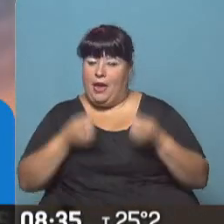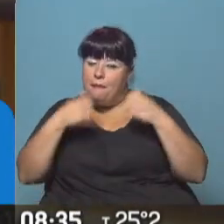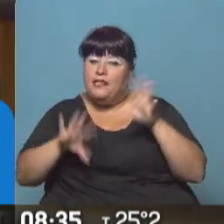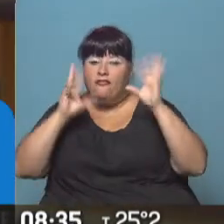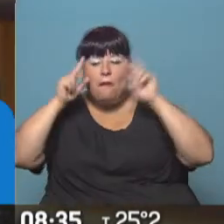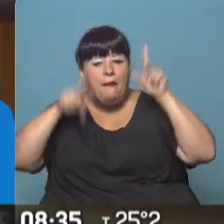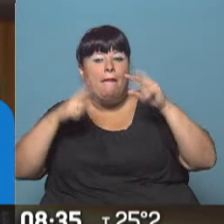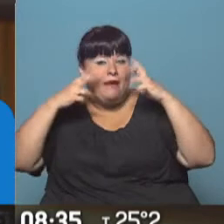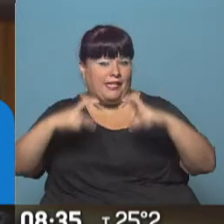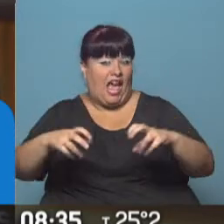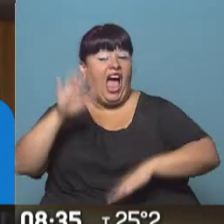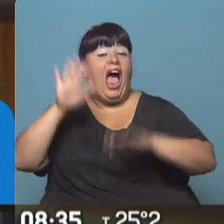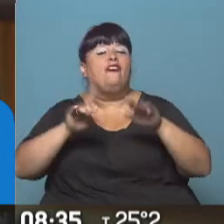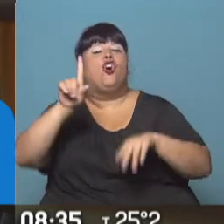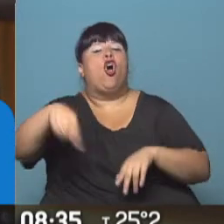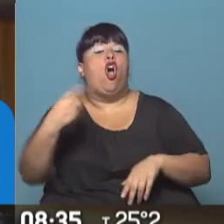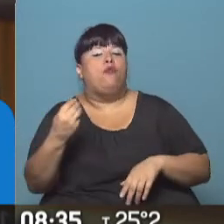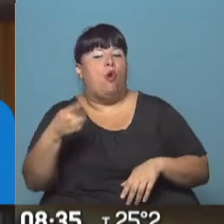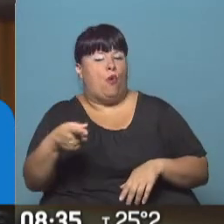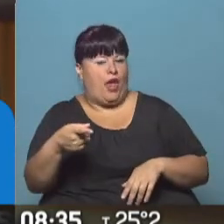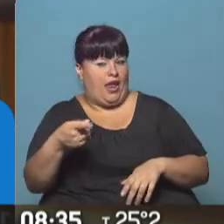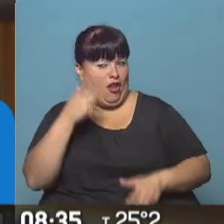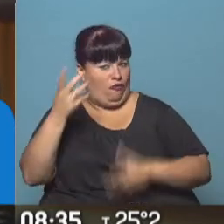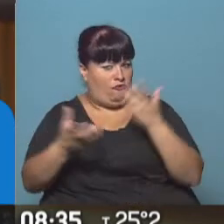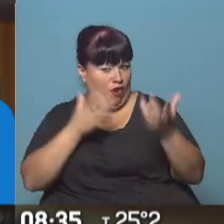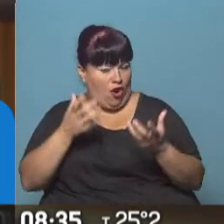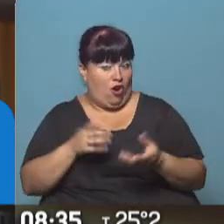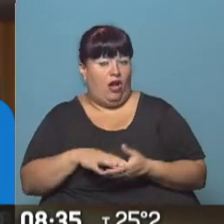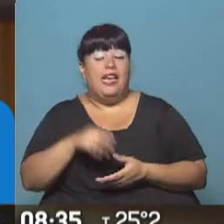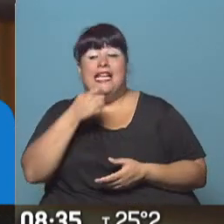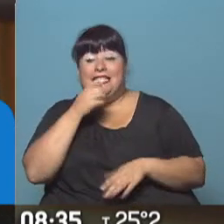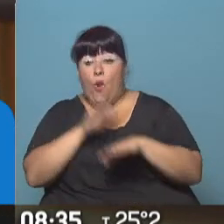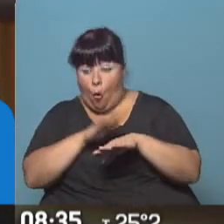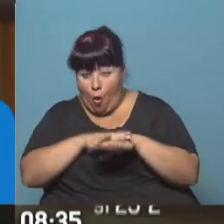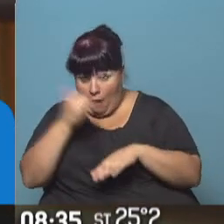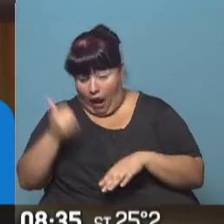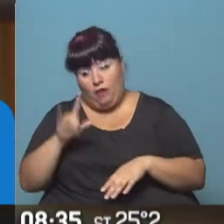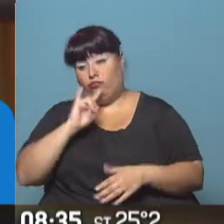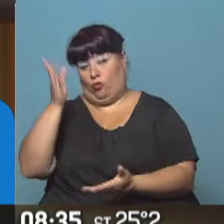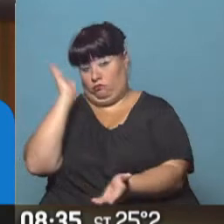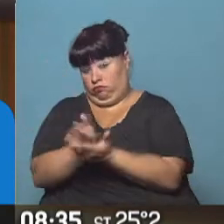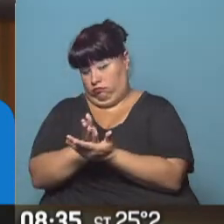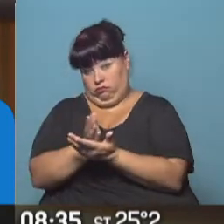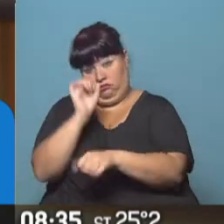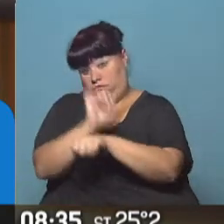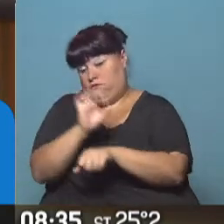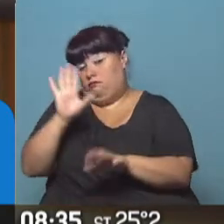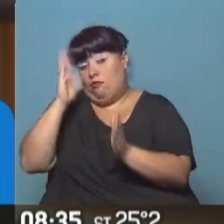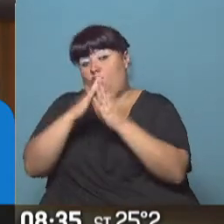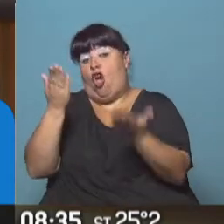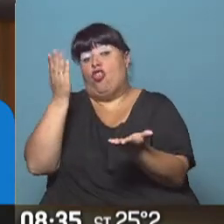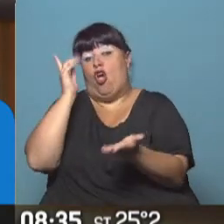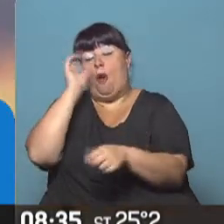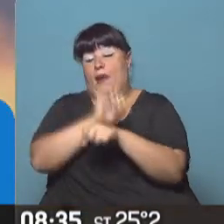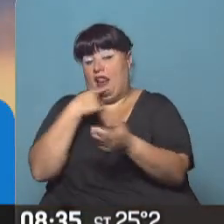los mecanismos para investigar muchas veces las razones por las cuales se producieron los diseños y si hay responsables que tengan que pagar penas que el código penal